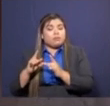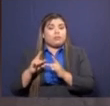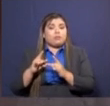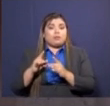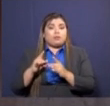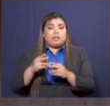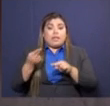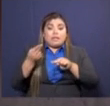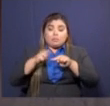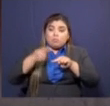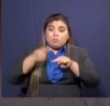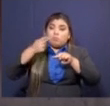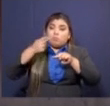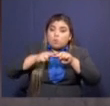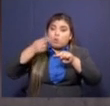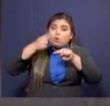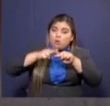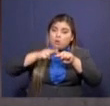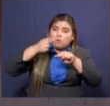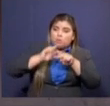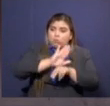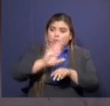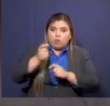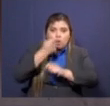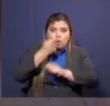de impuestos sobre la renta